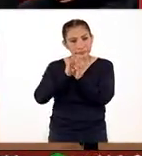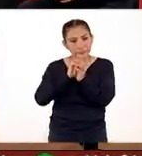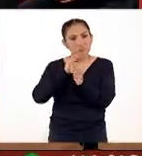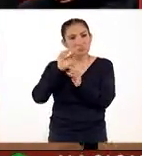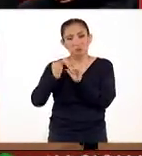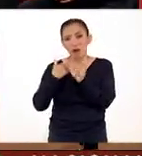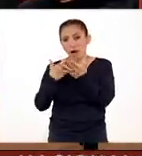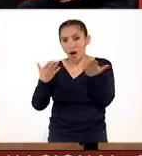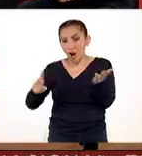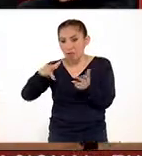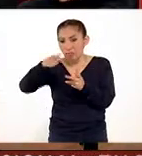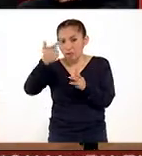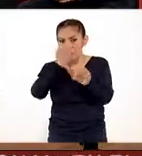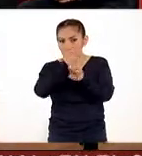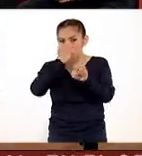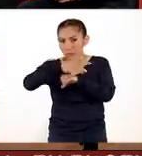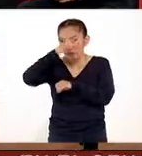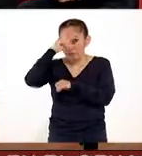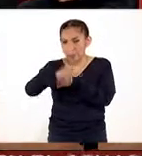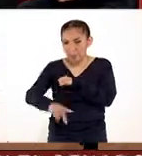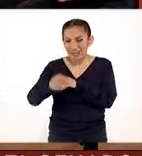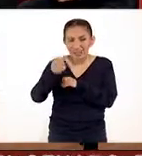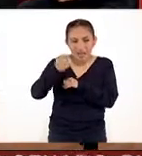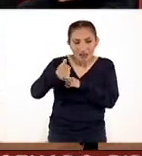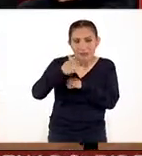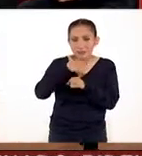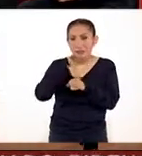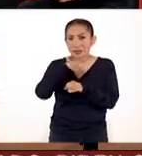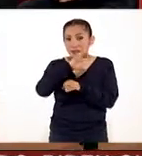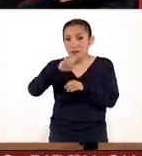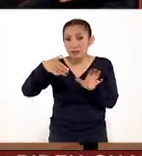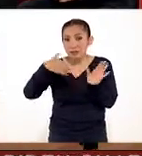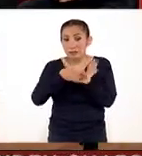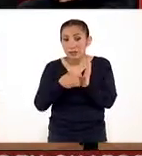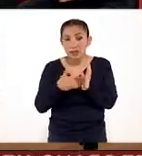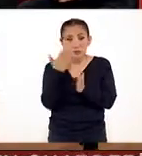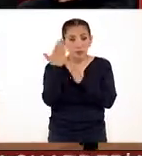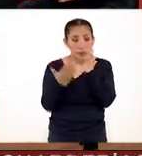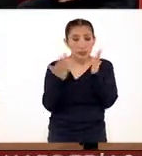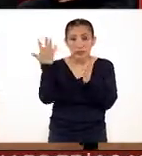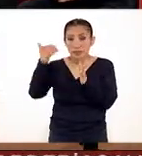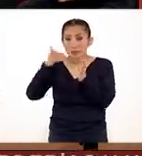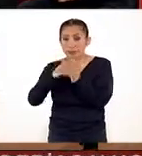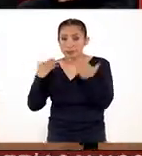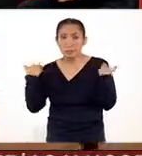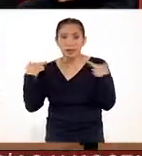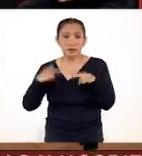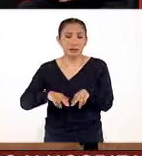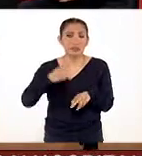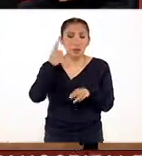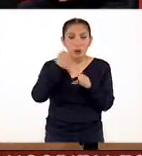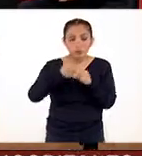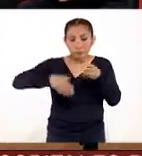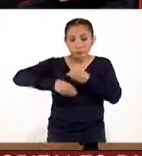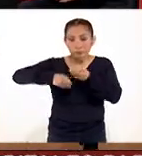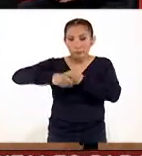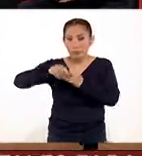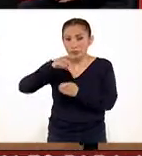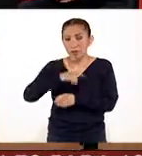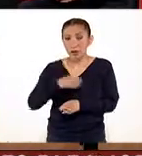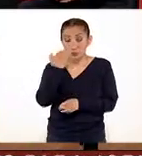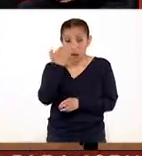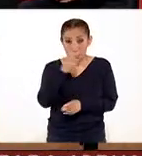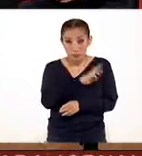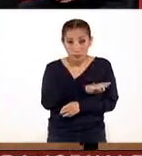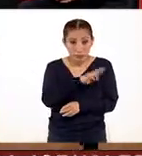estamos ahora en 12 entidades de la República, casi con 500,000 de estudiantes y 10,000 profesores cada ciclo escolar. ¿En escuelas públicas y